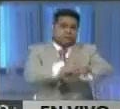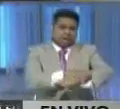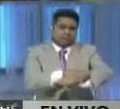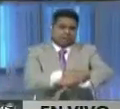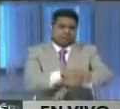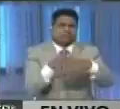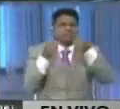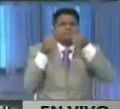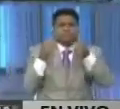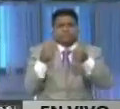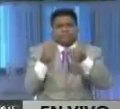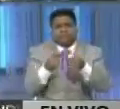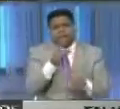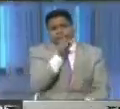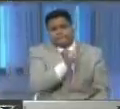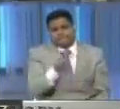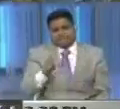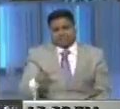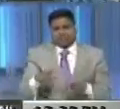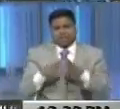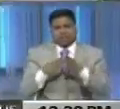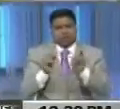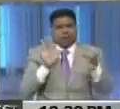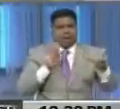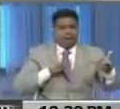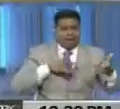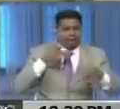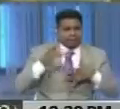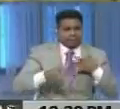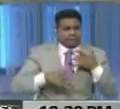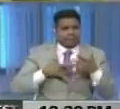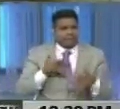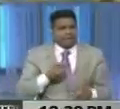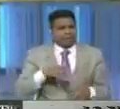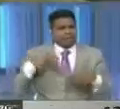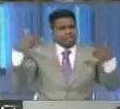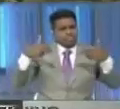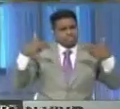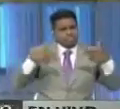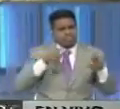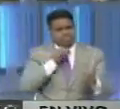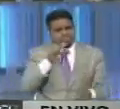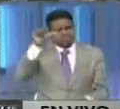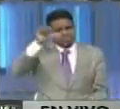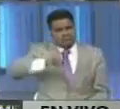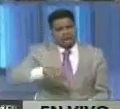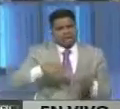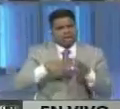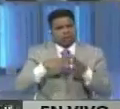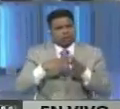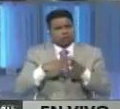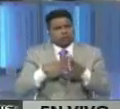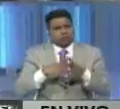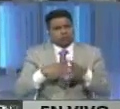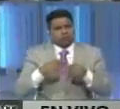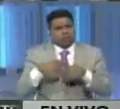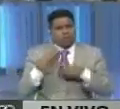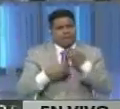a personas en todas estas actividades ilícitas que en su mayoría son producto de delitos transfronterizos que nos